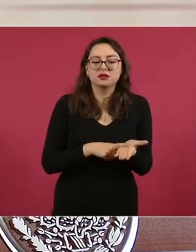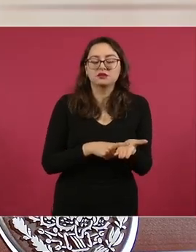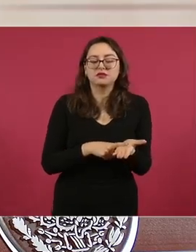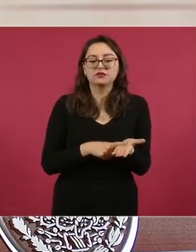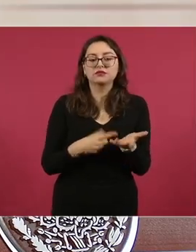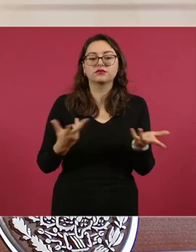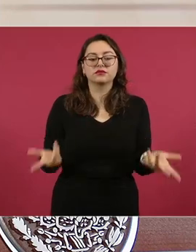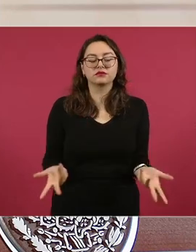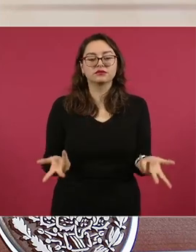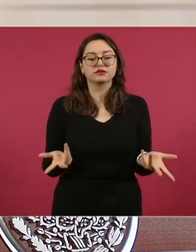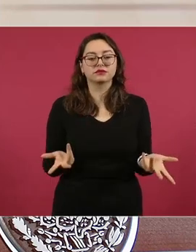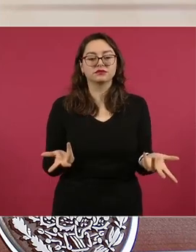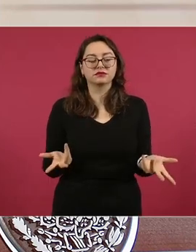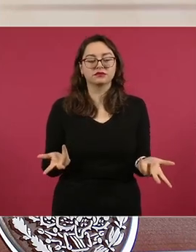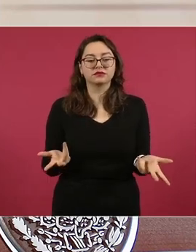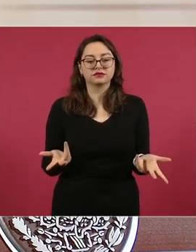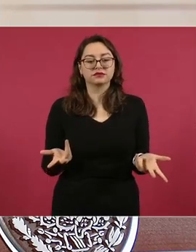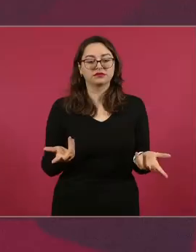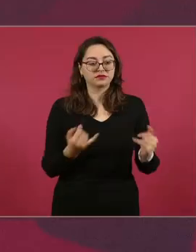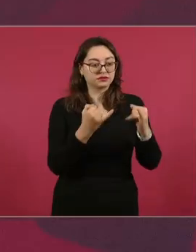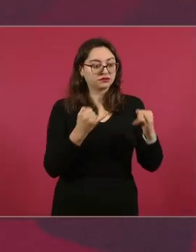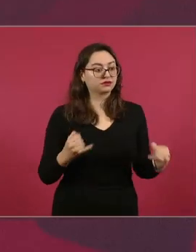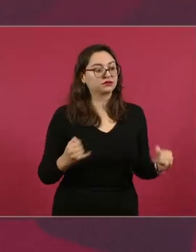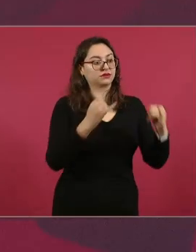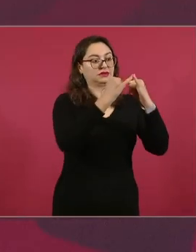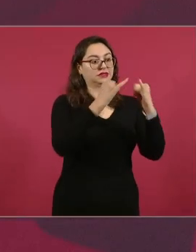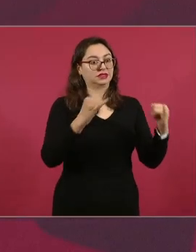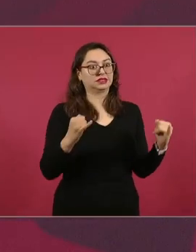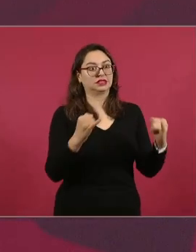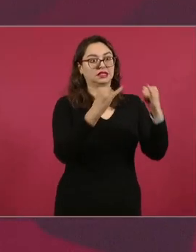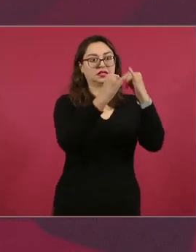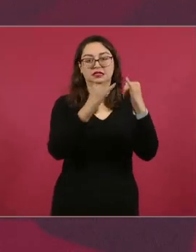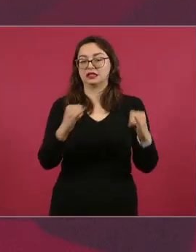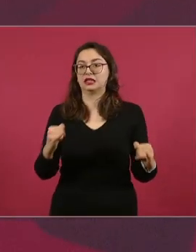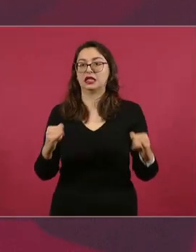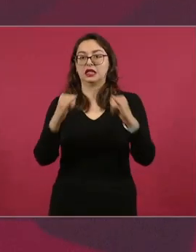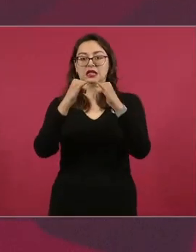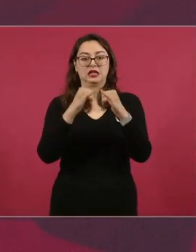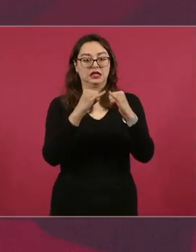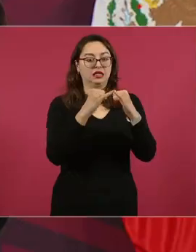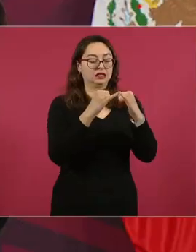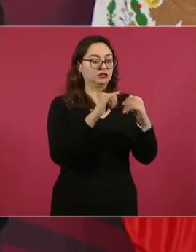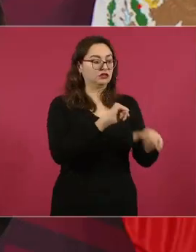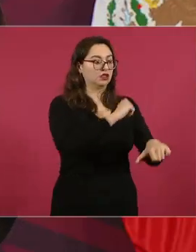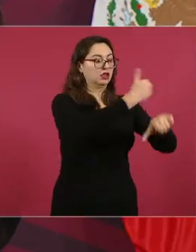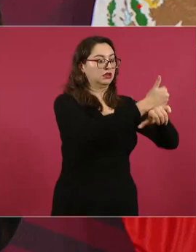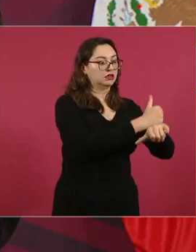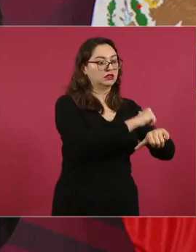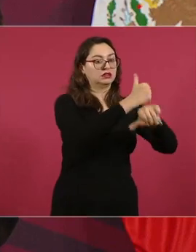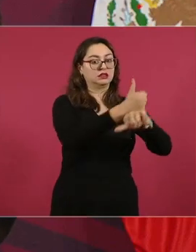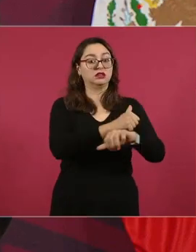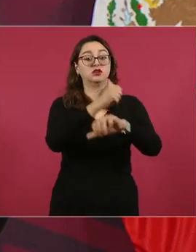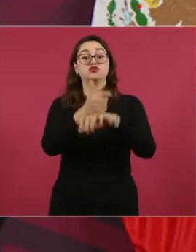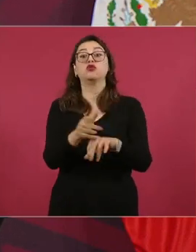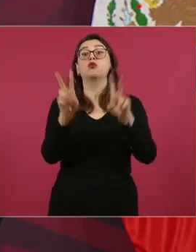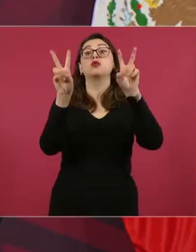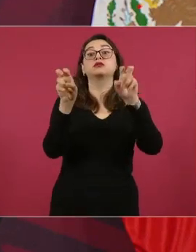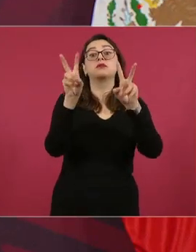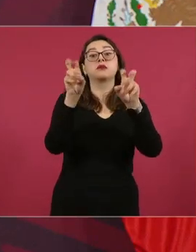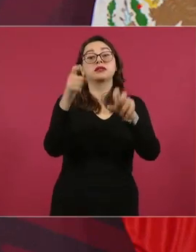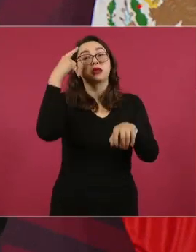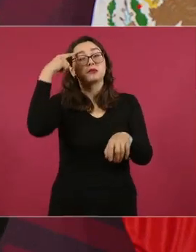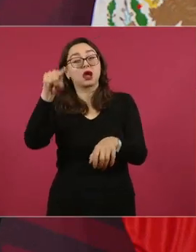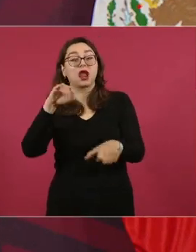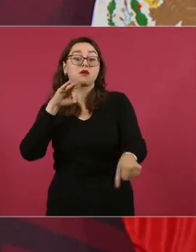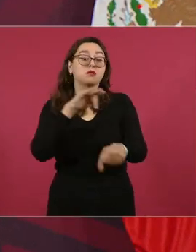los crearon para que no existieran los monopolios,